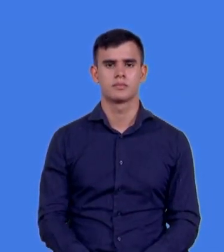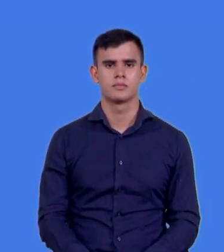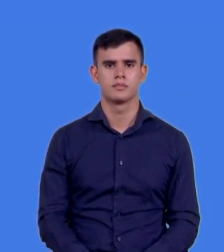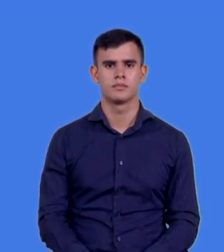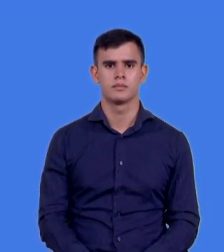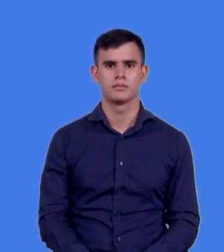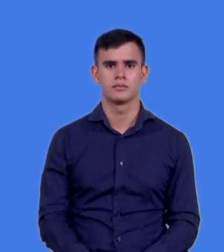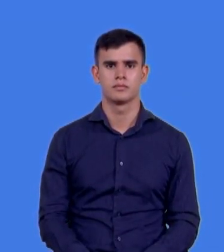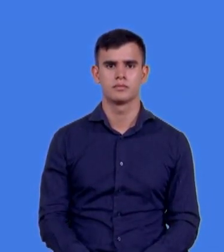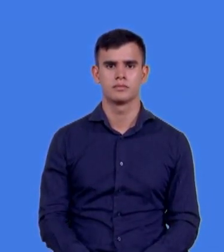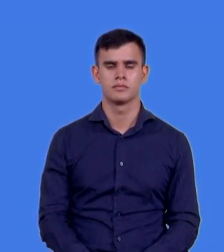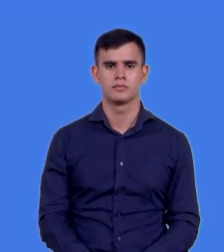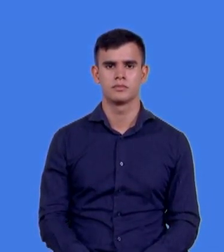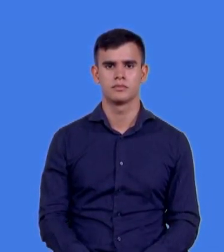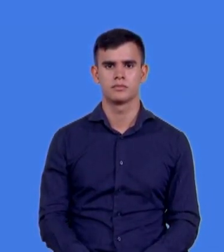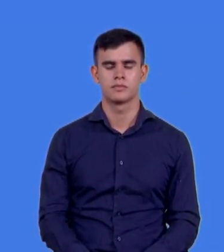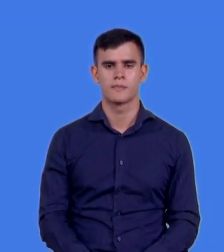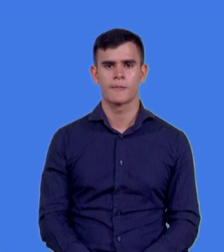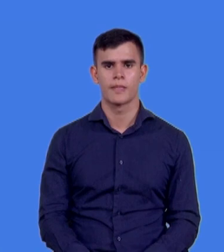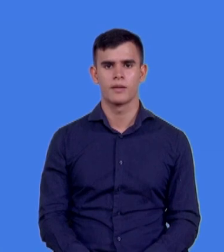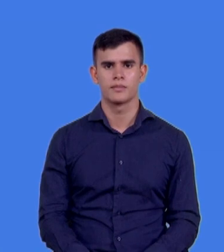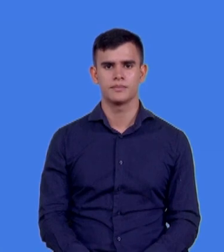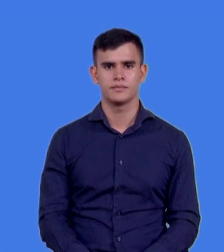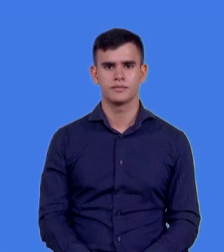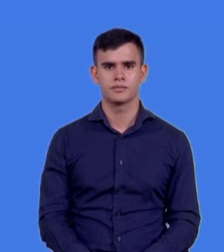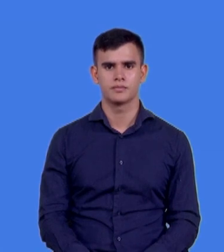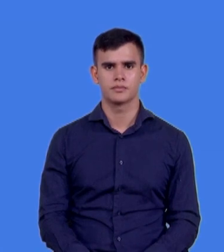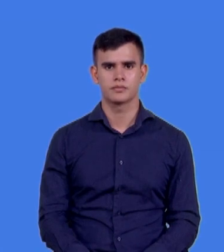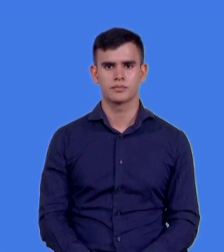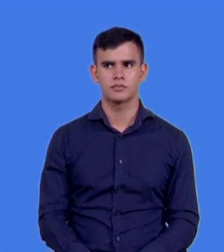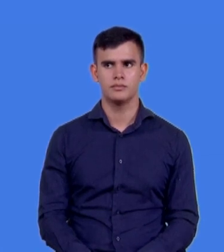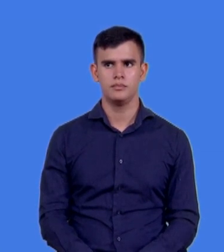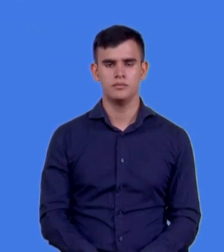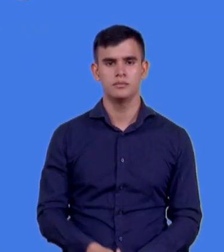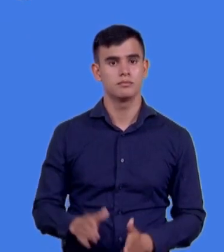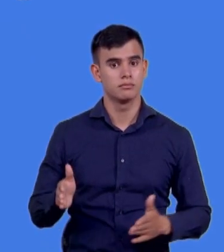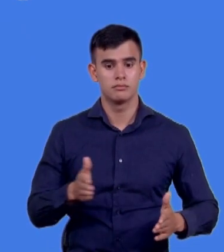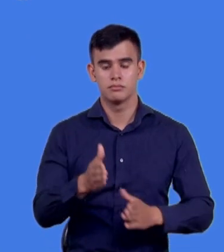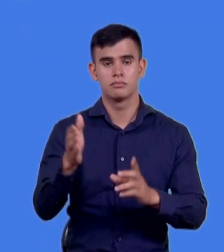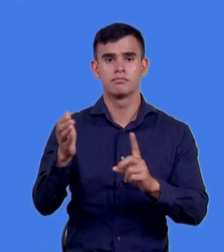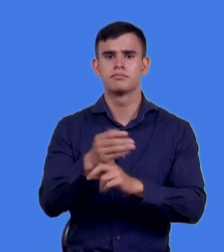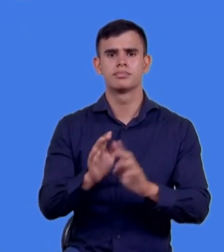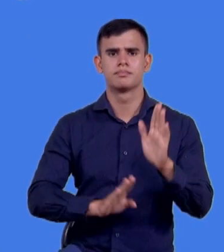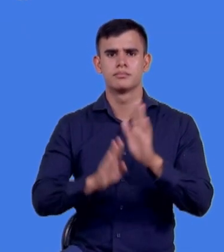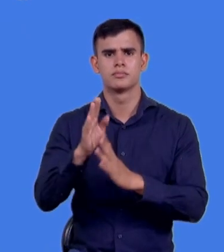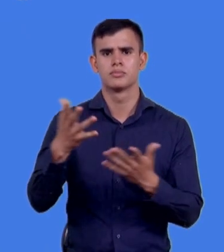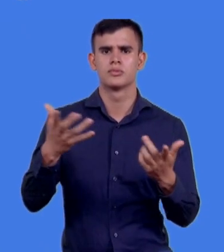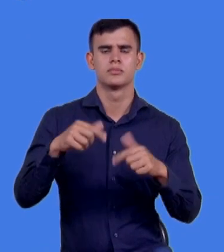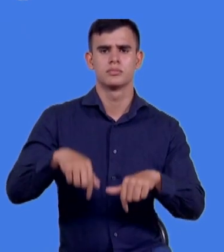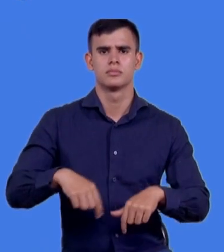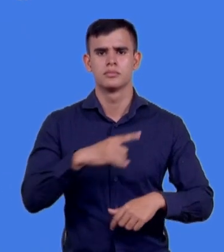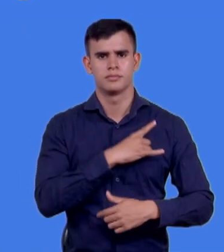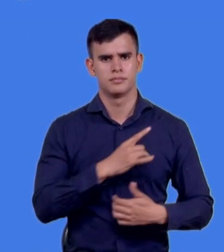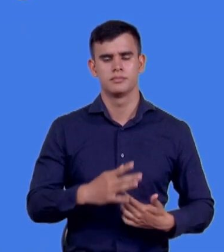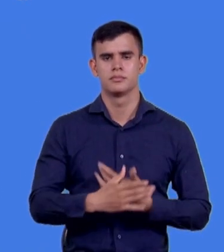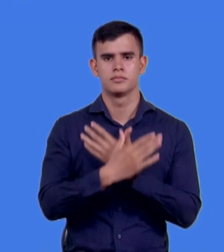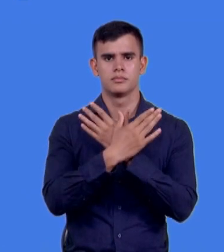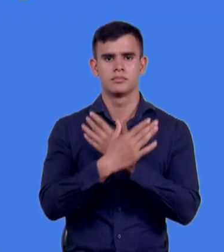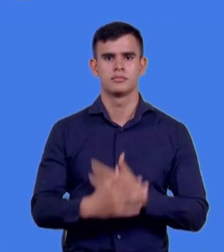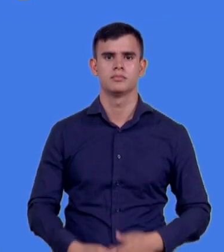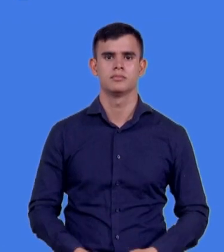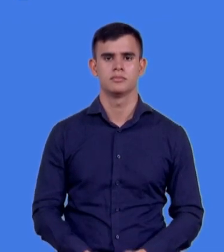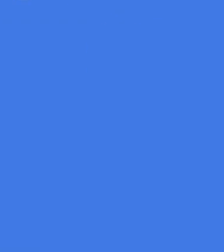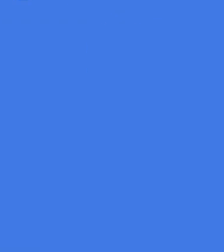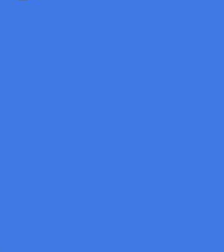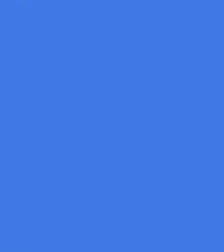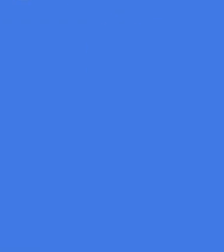Extensiones 486 y 438. Inscripciones en posgrados.usc.edu.co. La ruta más corta al éxito está en un posgrado de la Universidad Santiago de